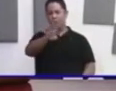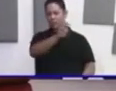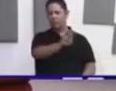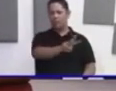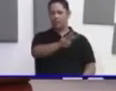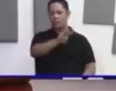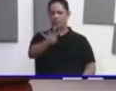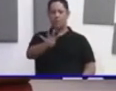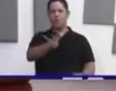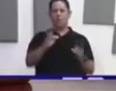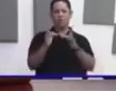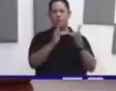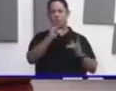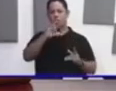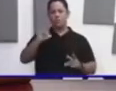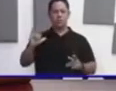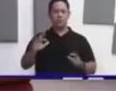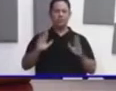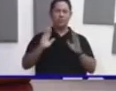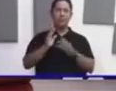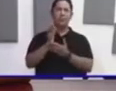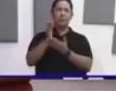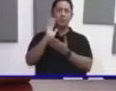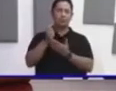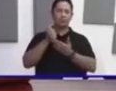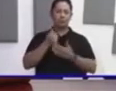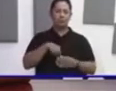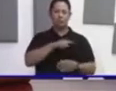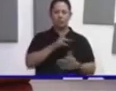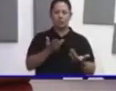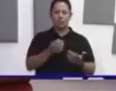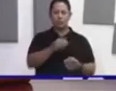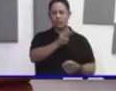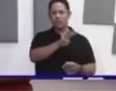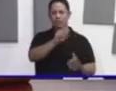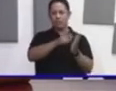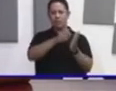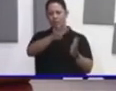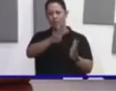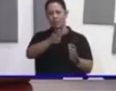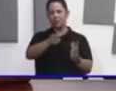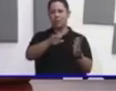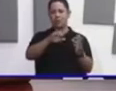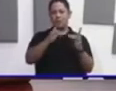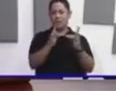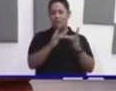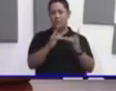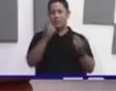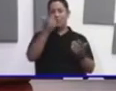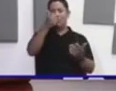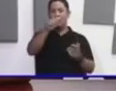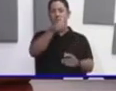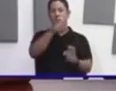lo permite. Es decir, que vamos a tener 3.4 camas por cada 10.000 habitantes, cuando lo normal en el país es